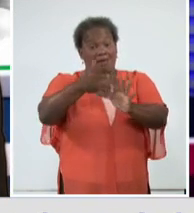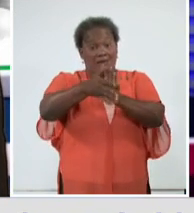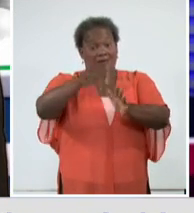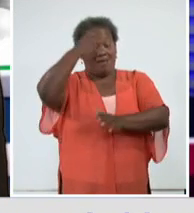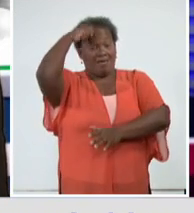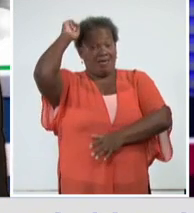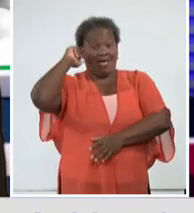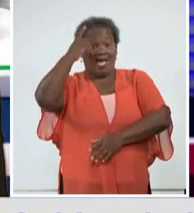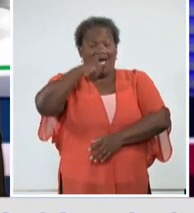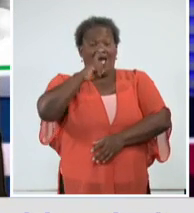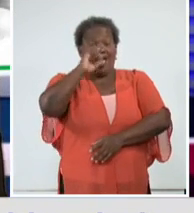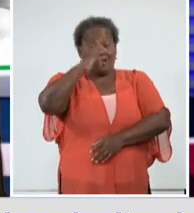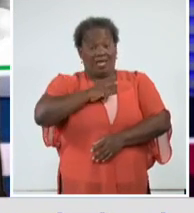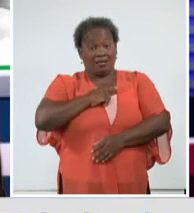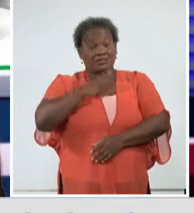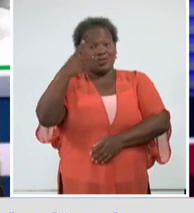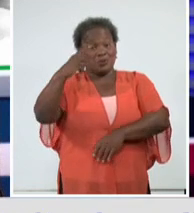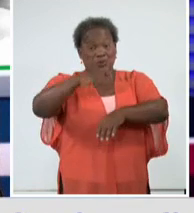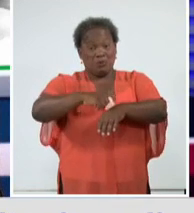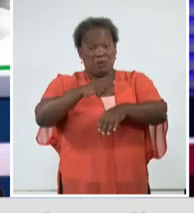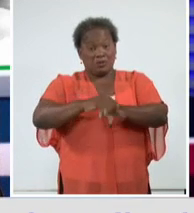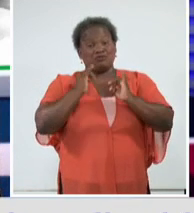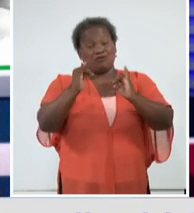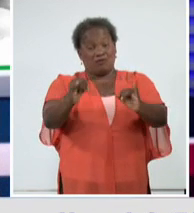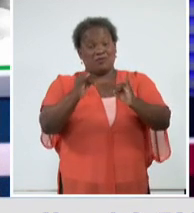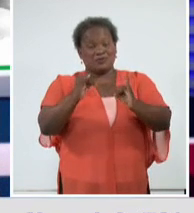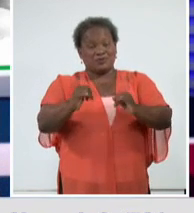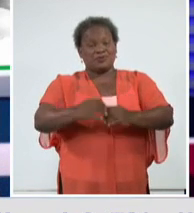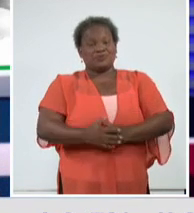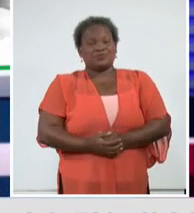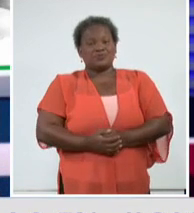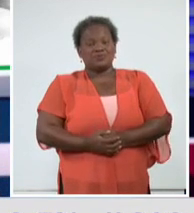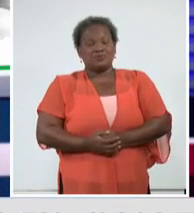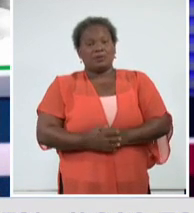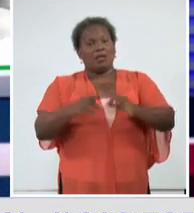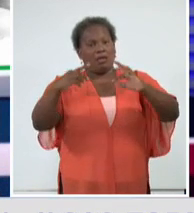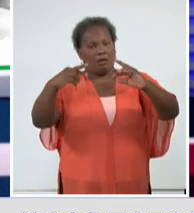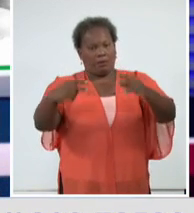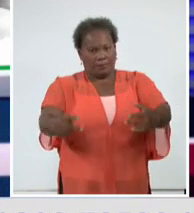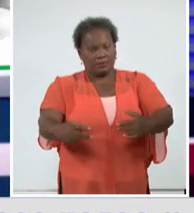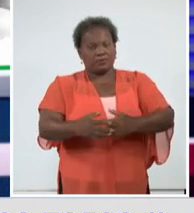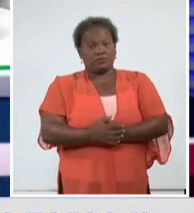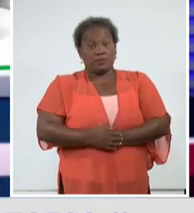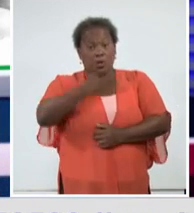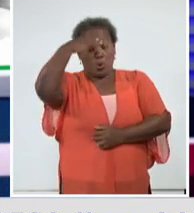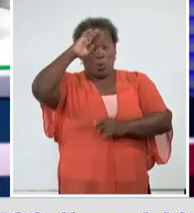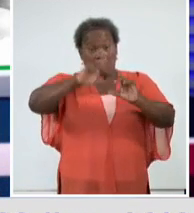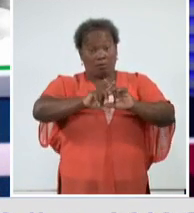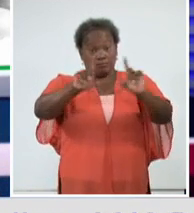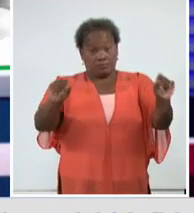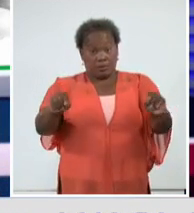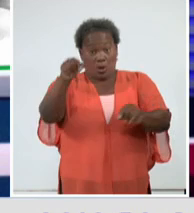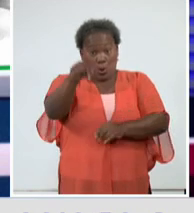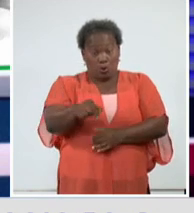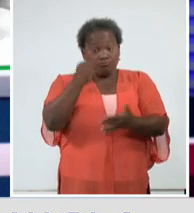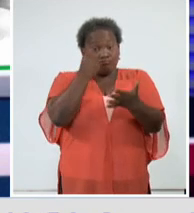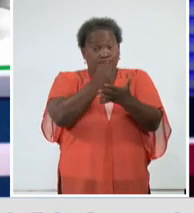Reigada, que se incorporó en el segundo momento de nuestra conferencia. Quiero reiterar que nuestro país hoy